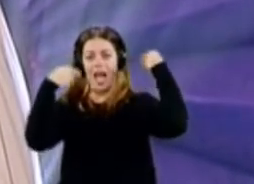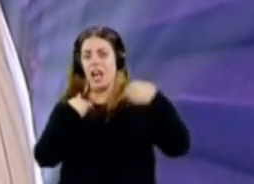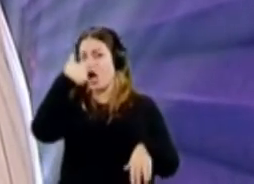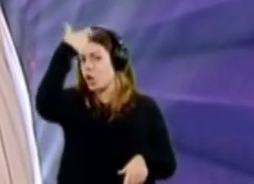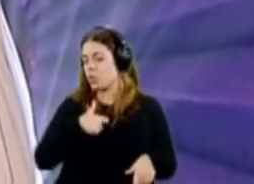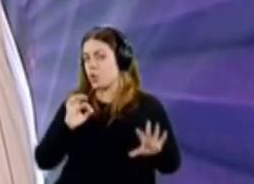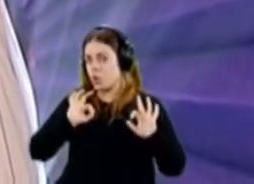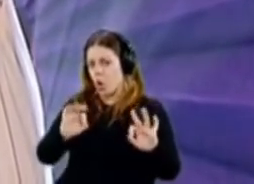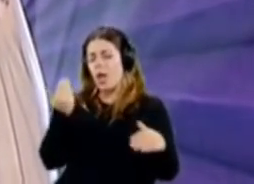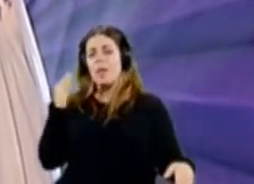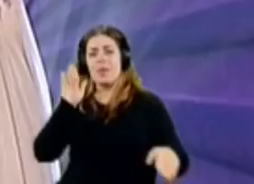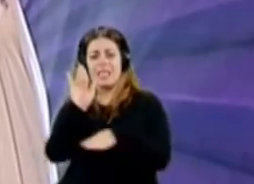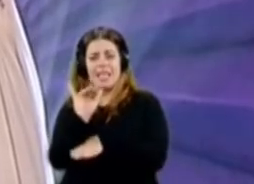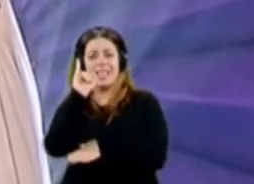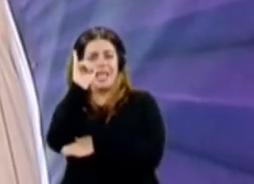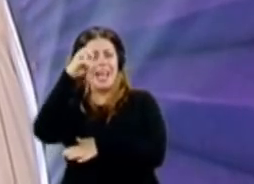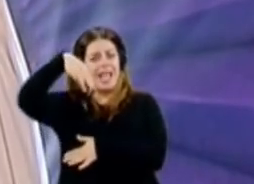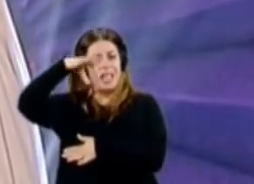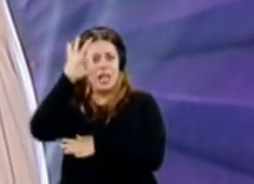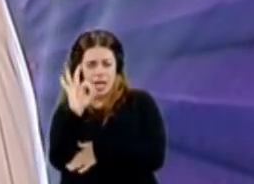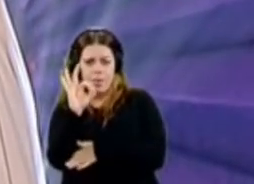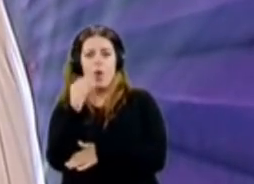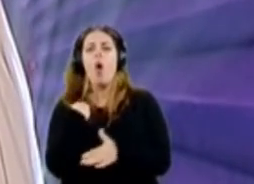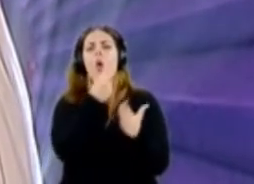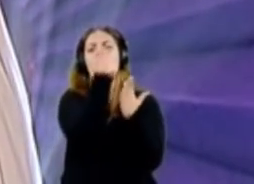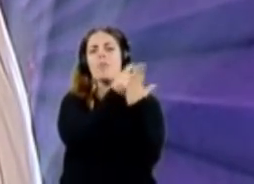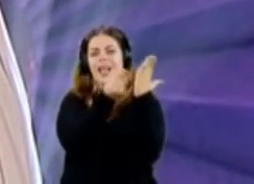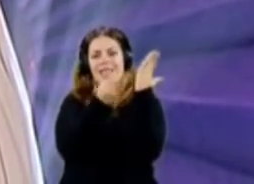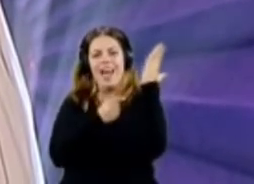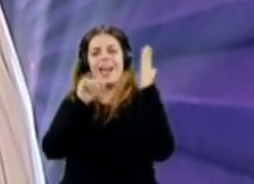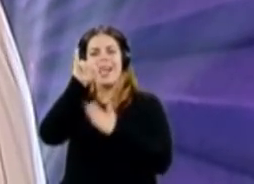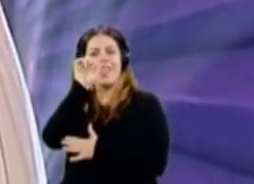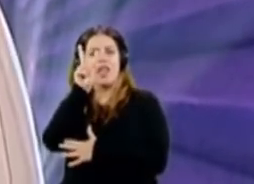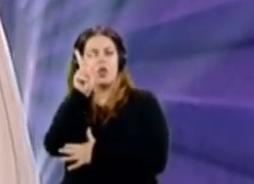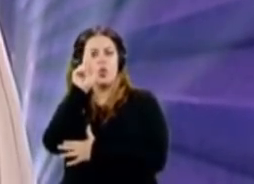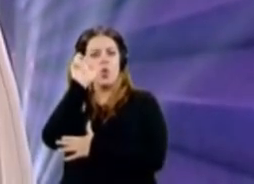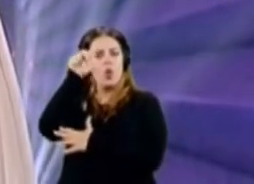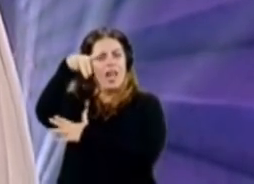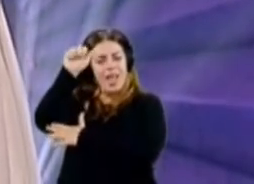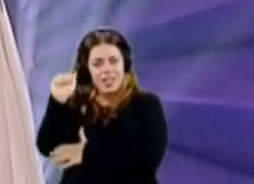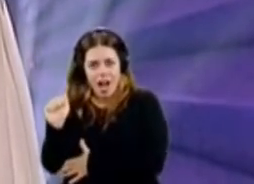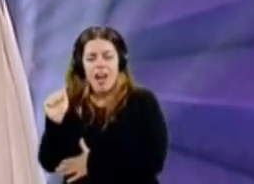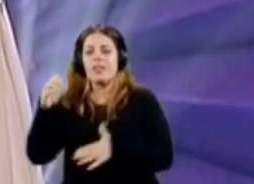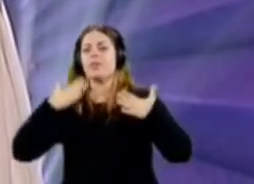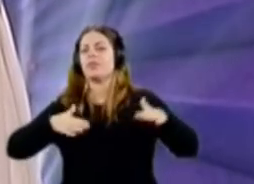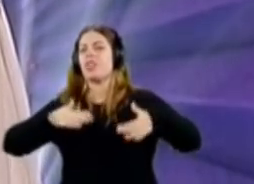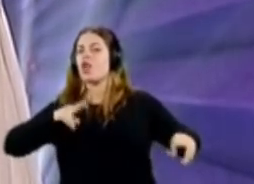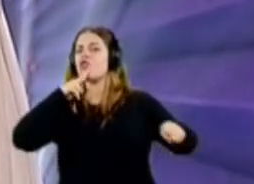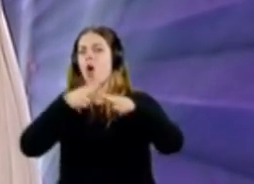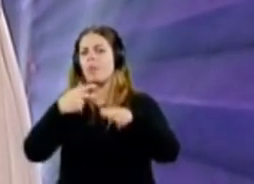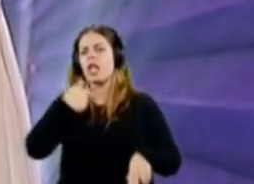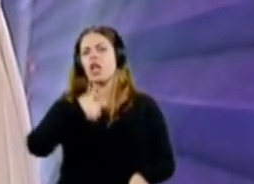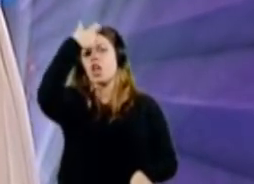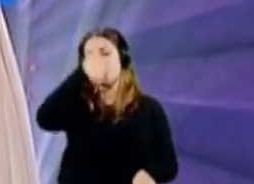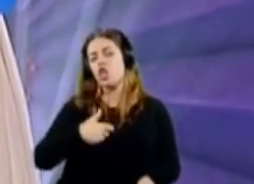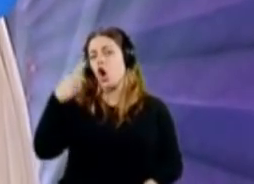presentan a Imo López de Rosario con un maquillaje de Yurena del Cano Ramírez y con el título Soy Tony, soy